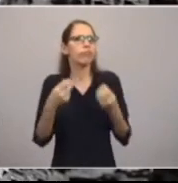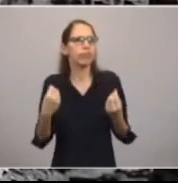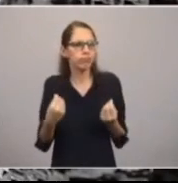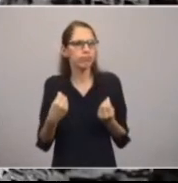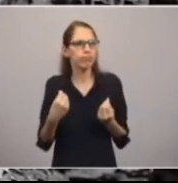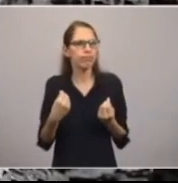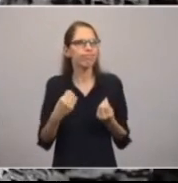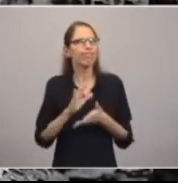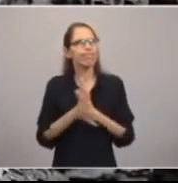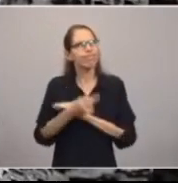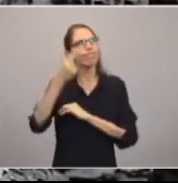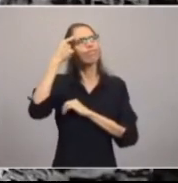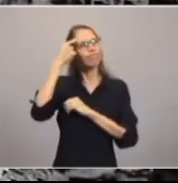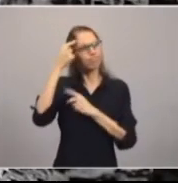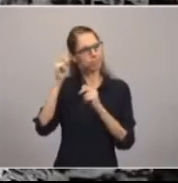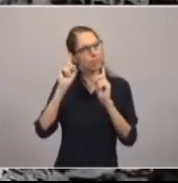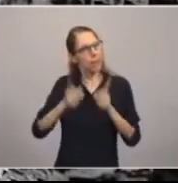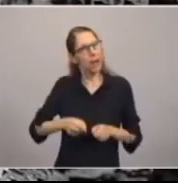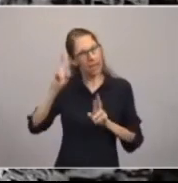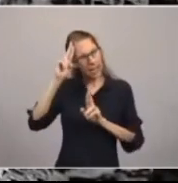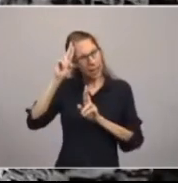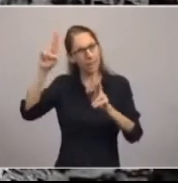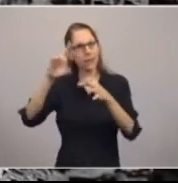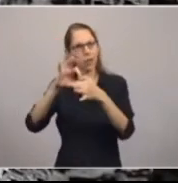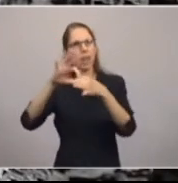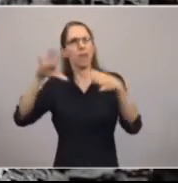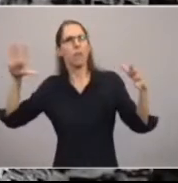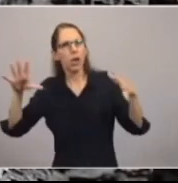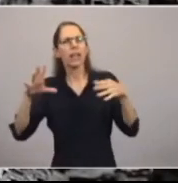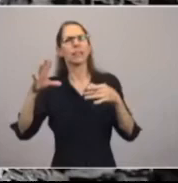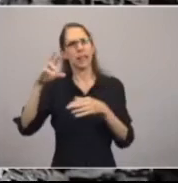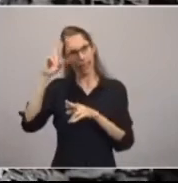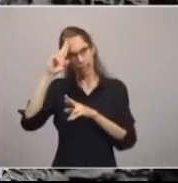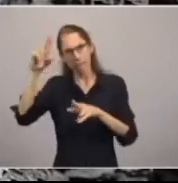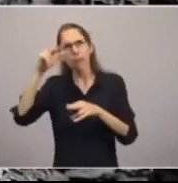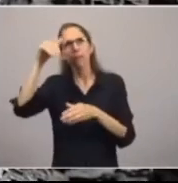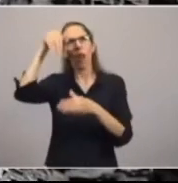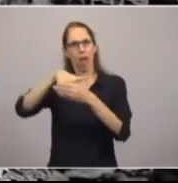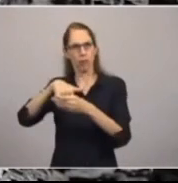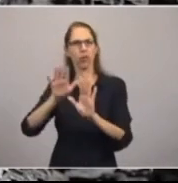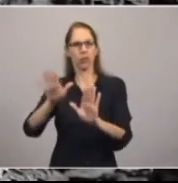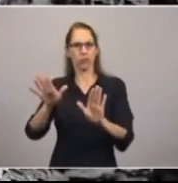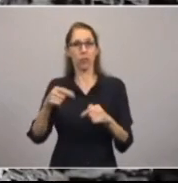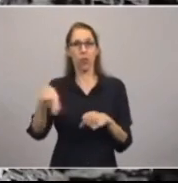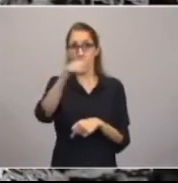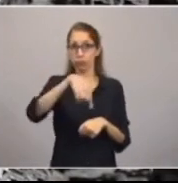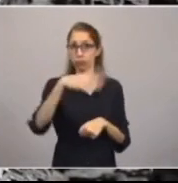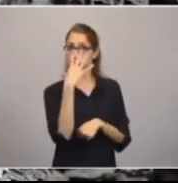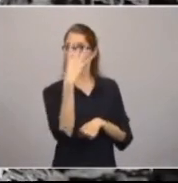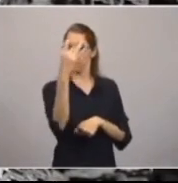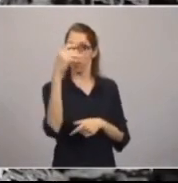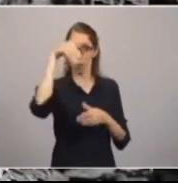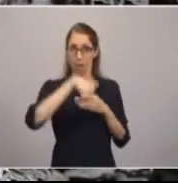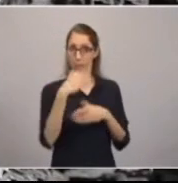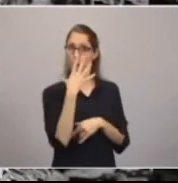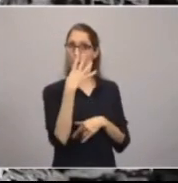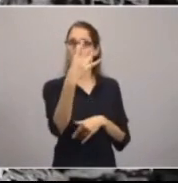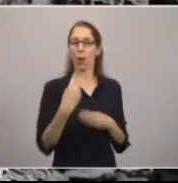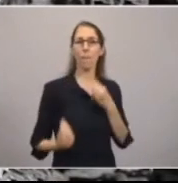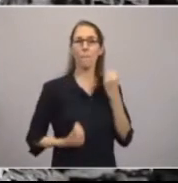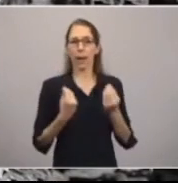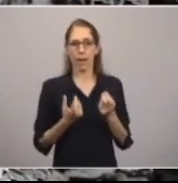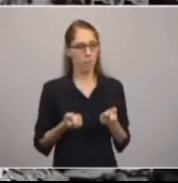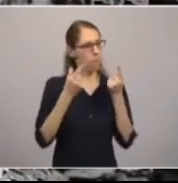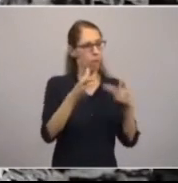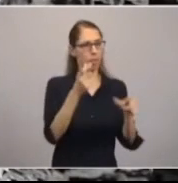perspectiva también con profundo respeto a la democracia y a las urnas. A mí me votaron para eso. Lo dije durante toda la campaña,